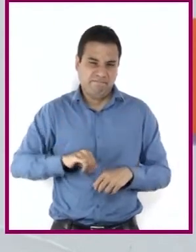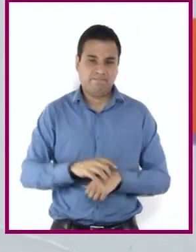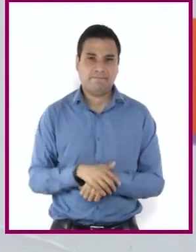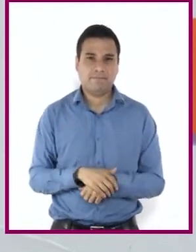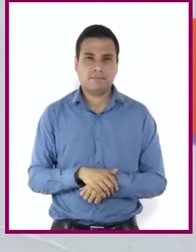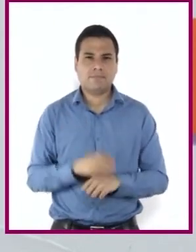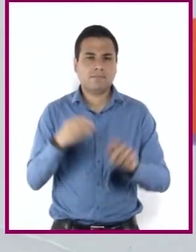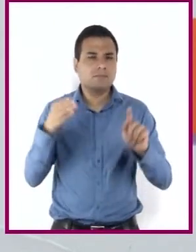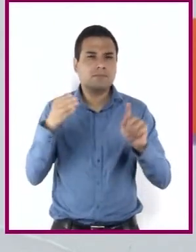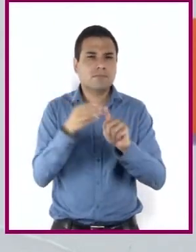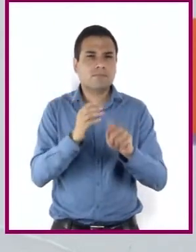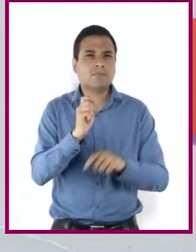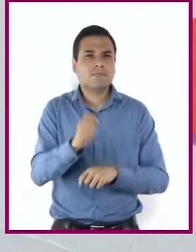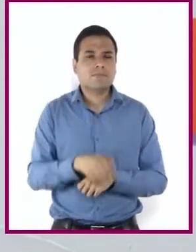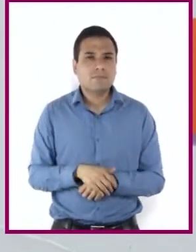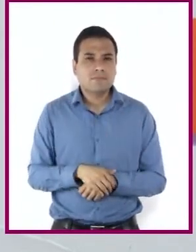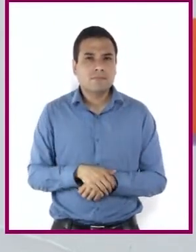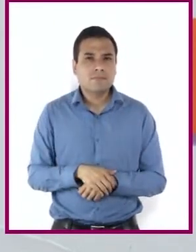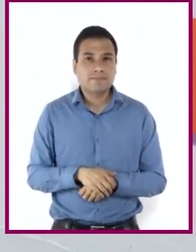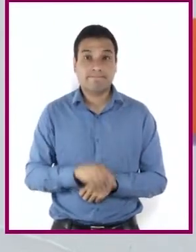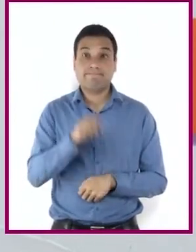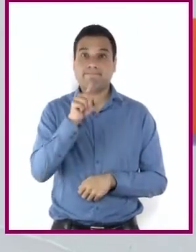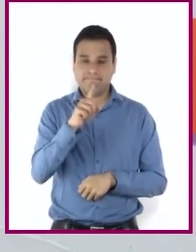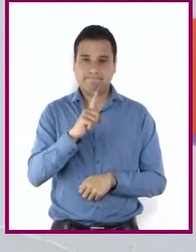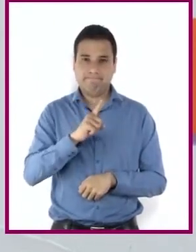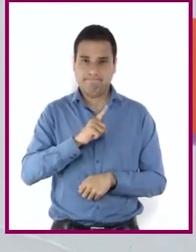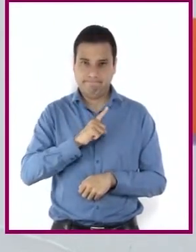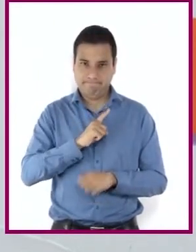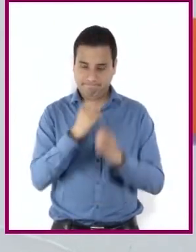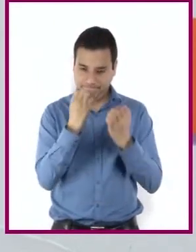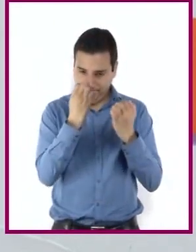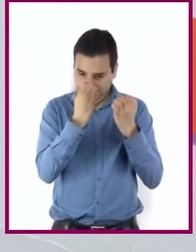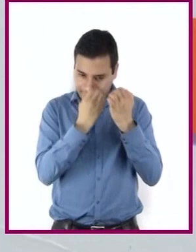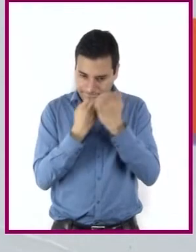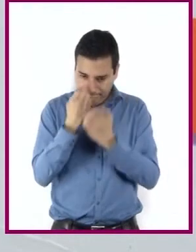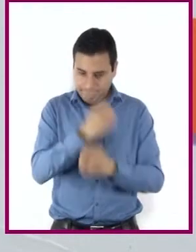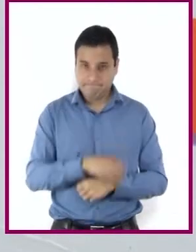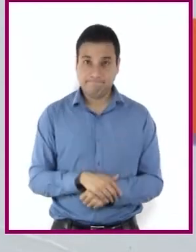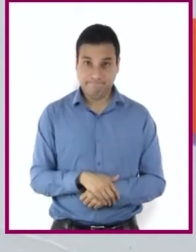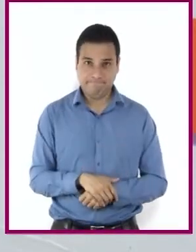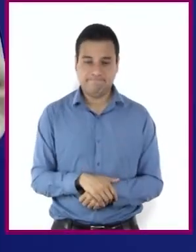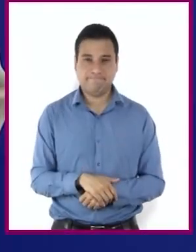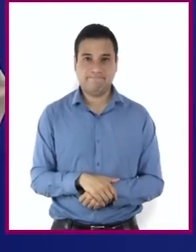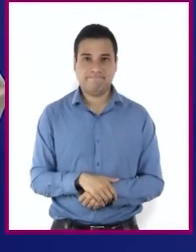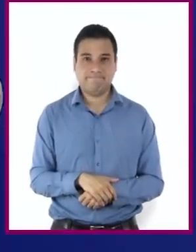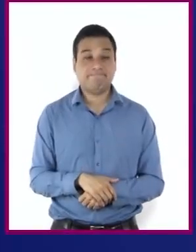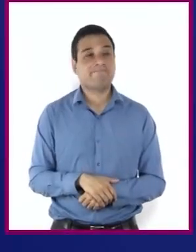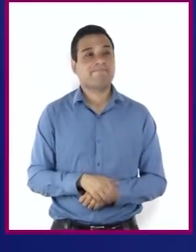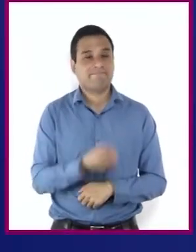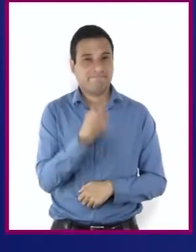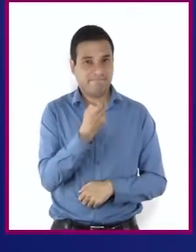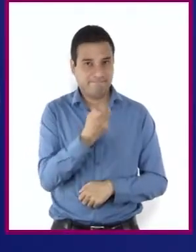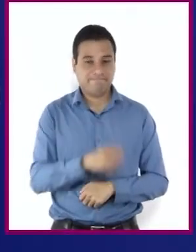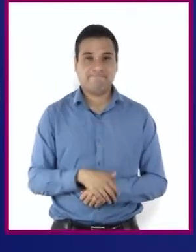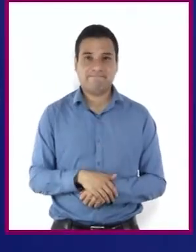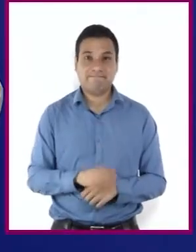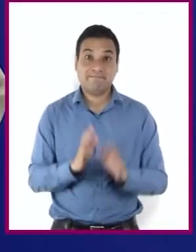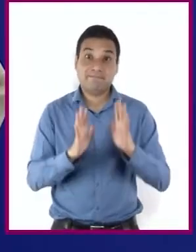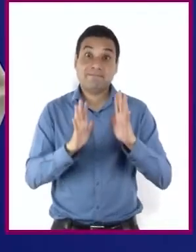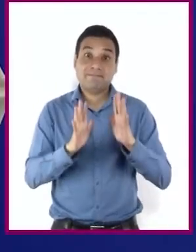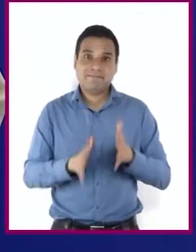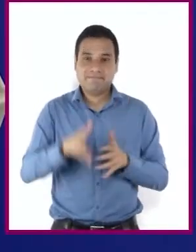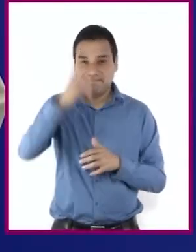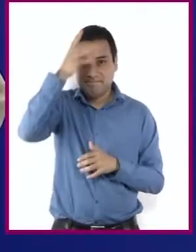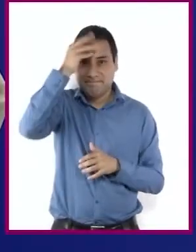nuestro propósito fue hacer una autoevaluación de la presentación de una exposición. Efectivamente, aprendimos